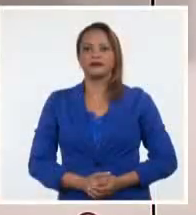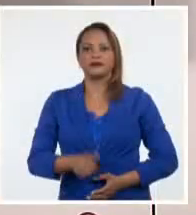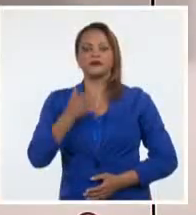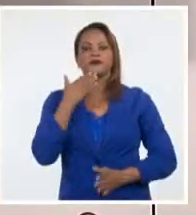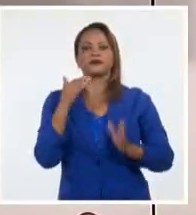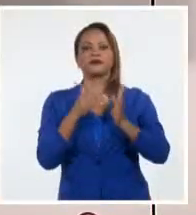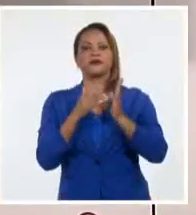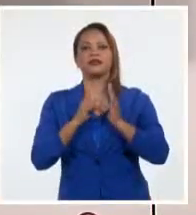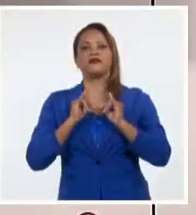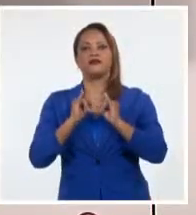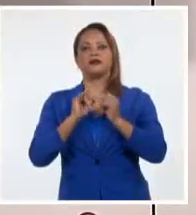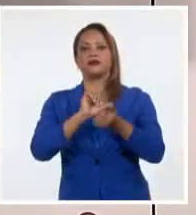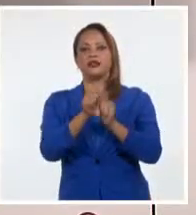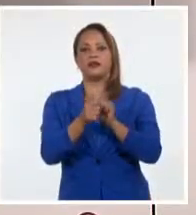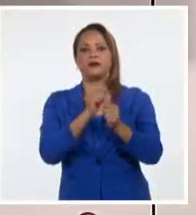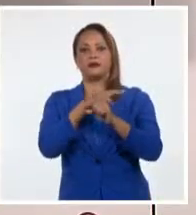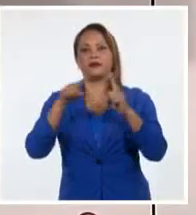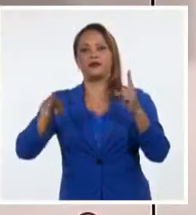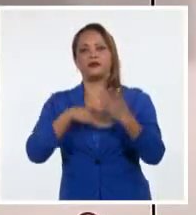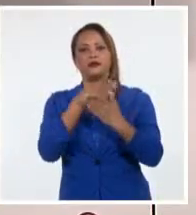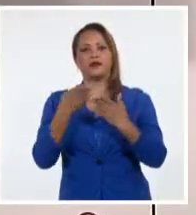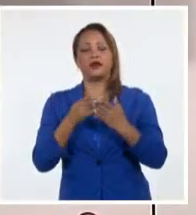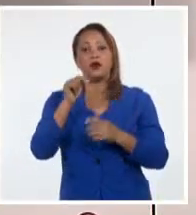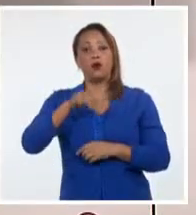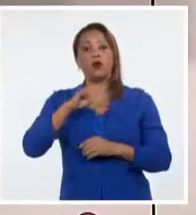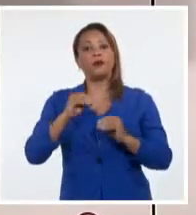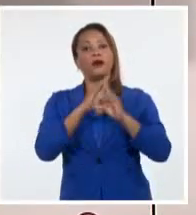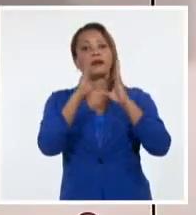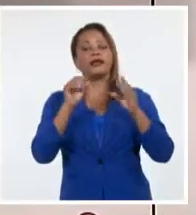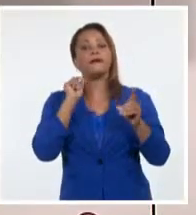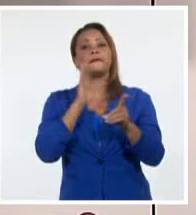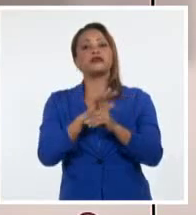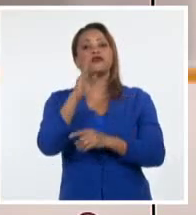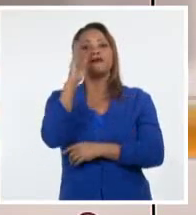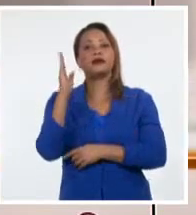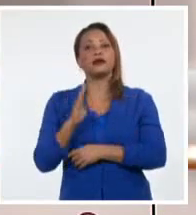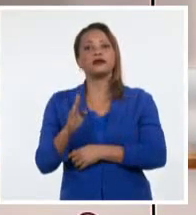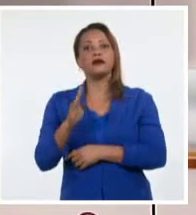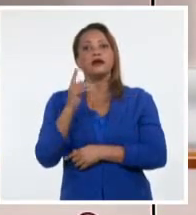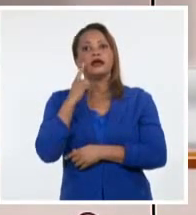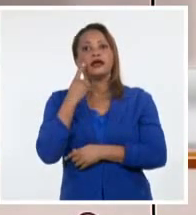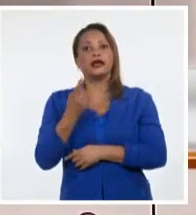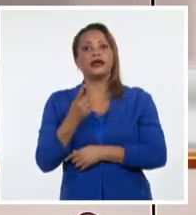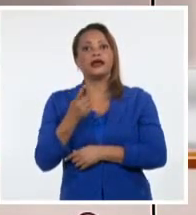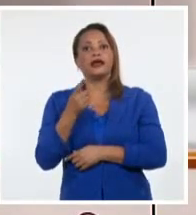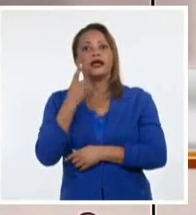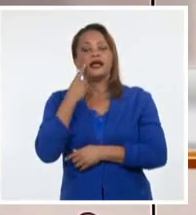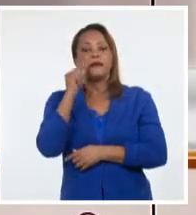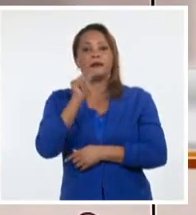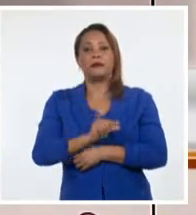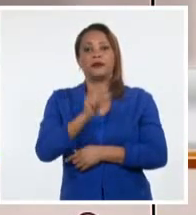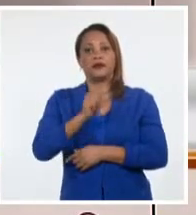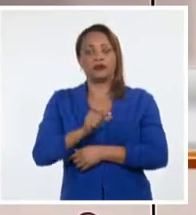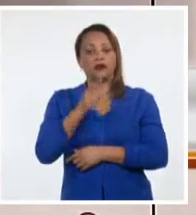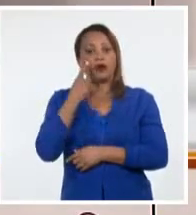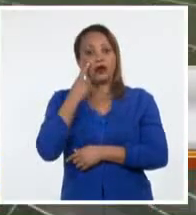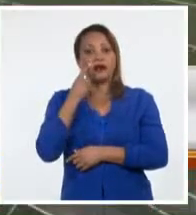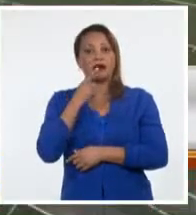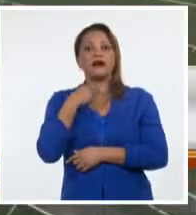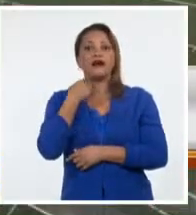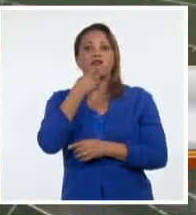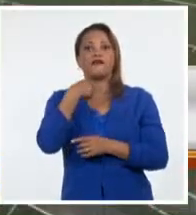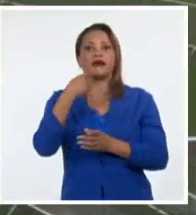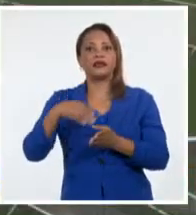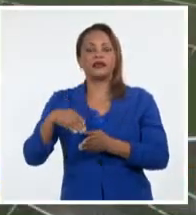Buenas tardes, actualidad deportiva al mediodía. Esta mañana comenzó en Brasil el velatorio de Edson Arantes do Nascimento, Pelé. Miles